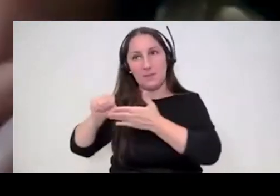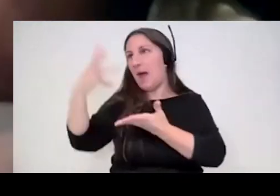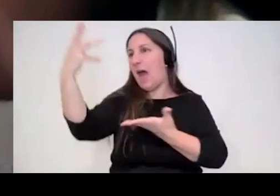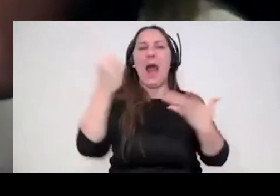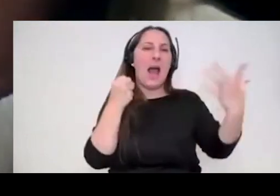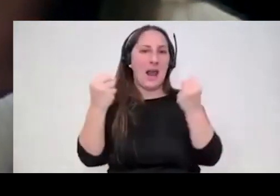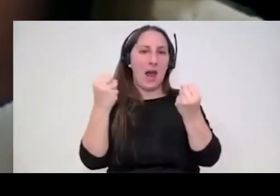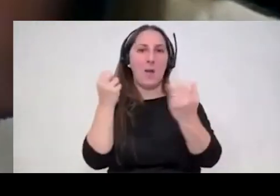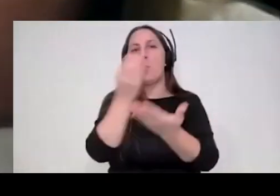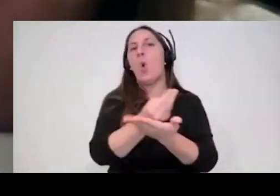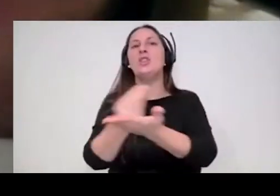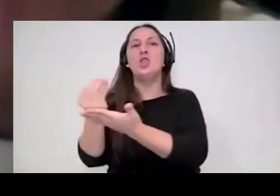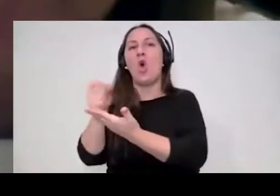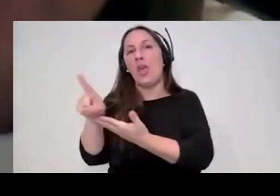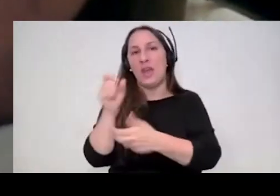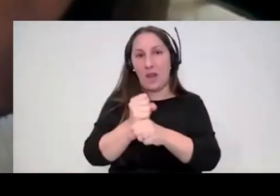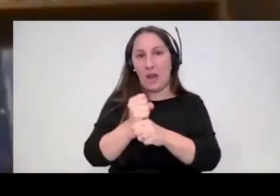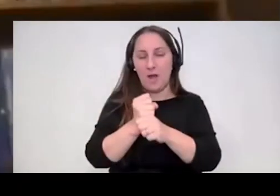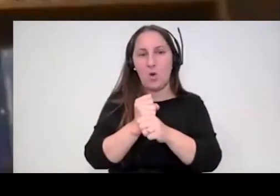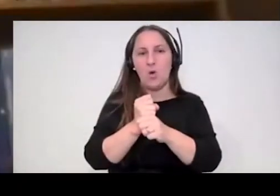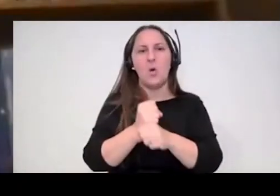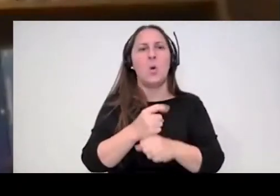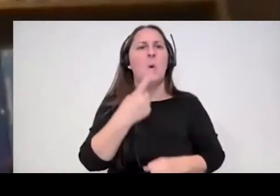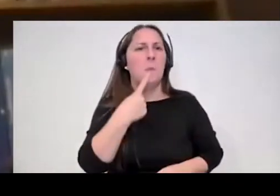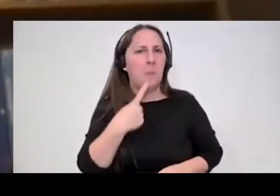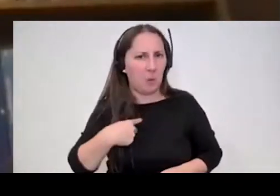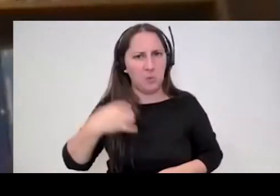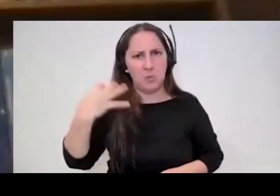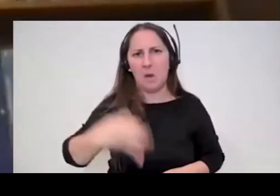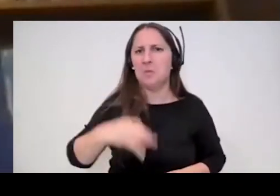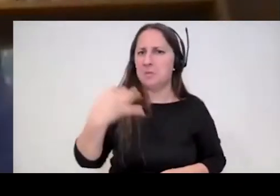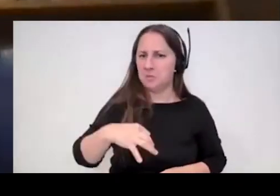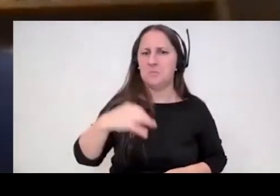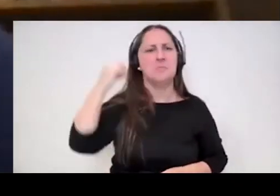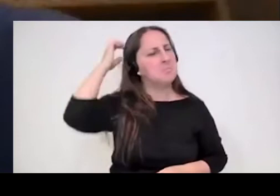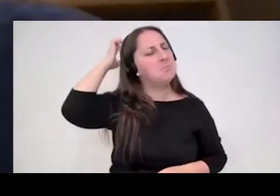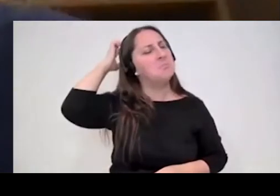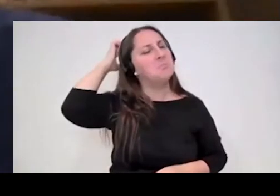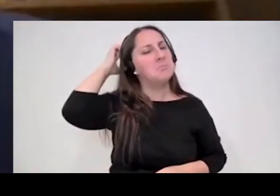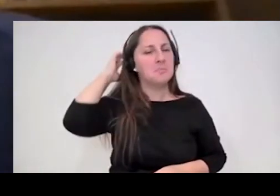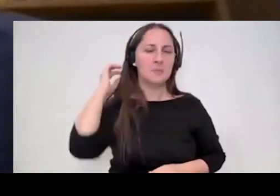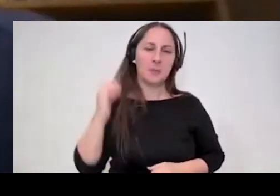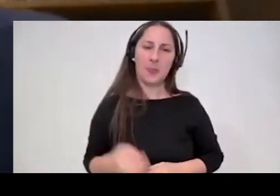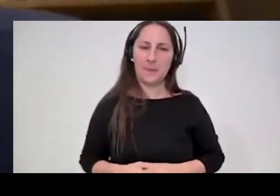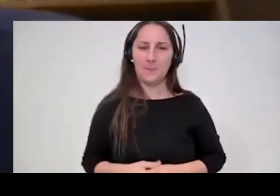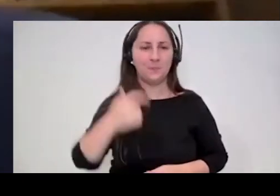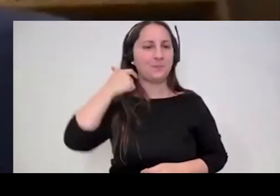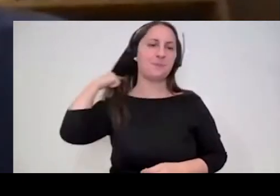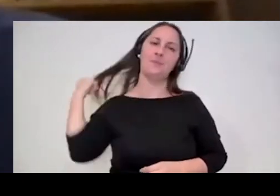trabajo. Qué buena pregunta realmente. Marcela,